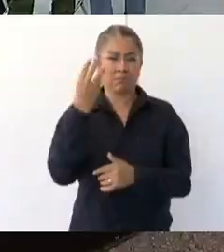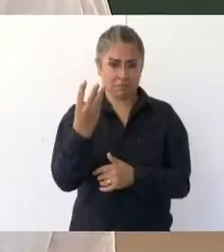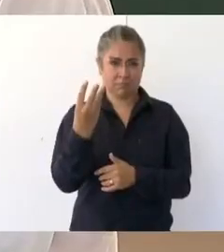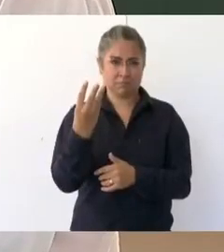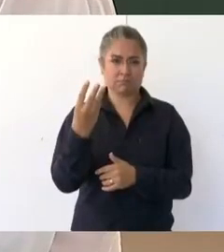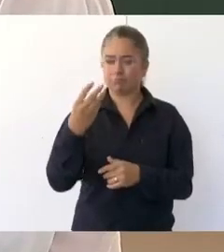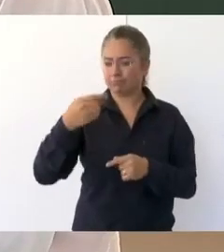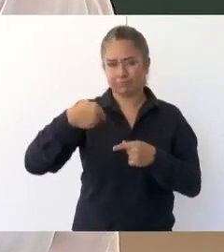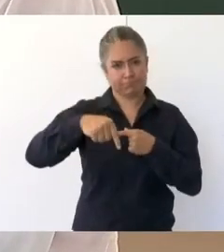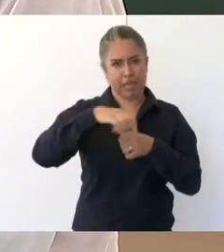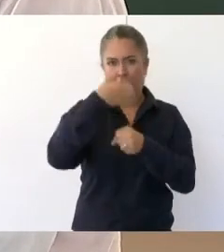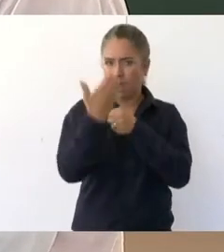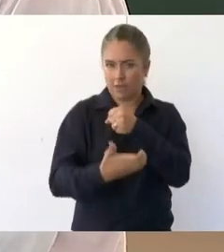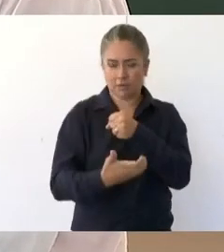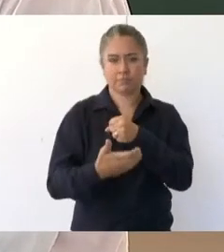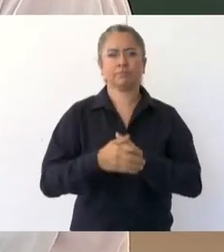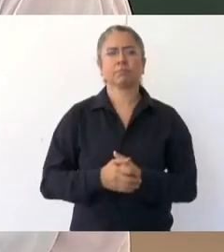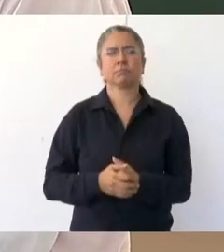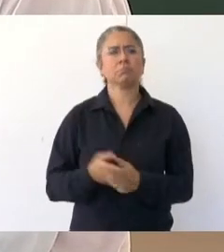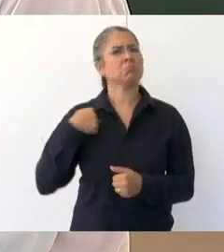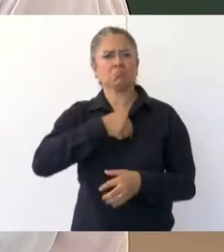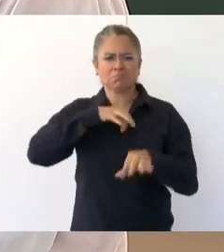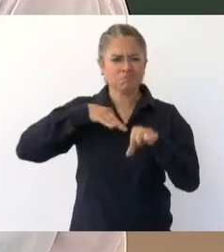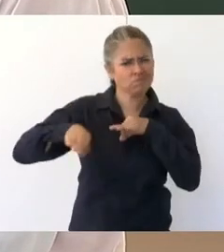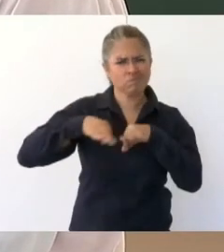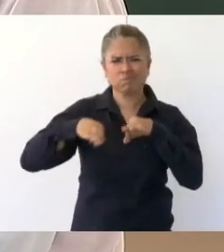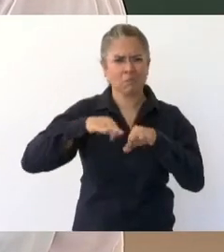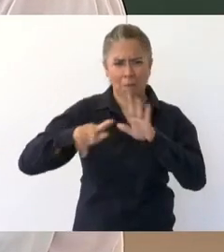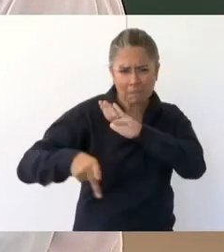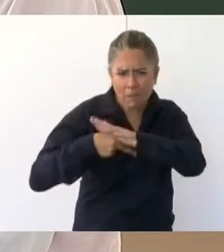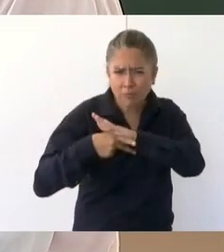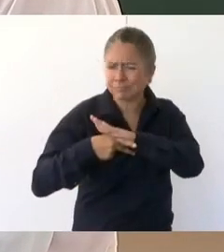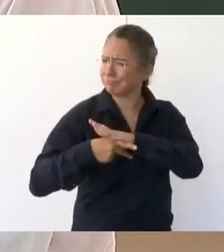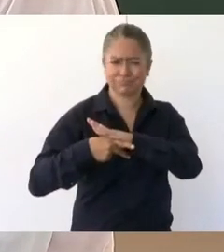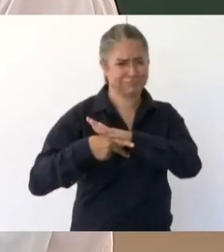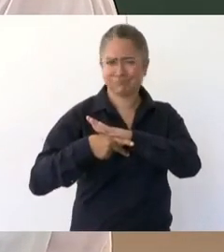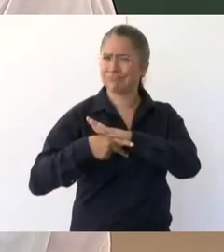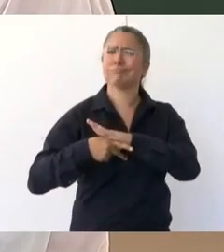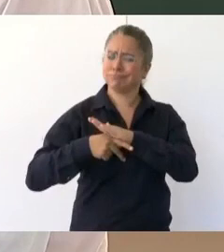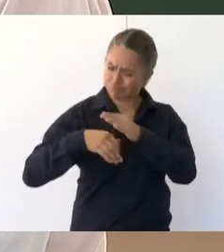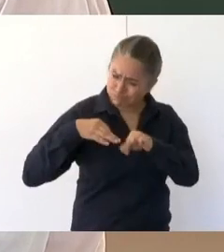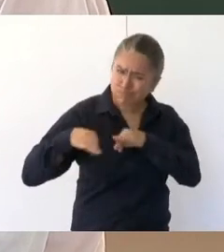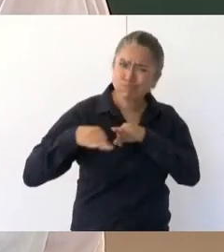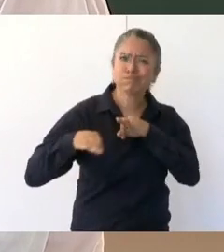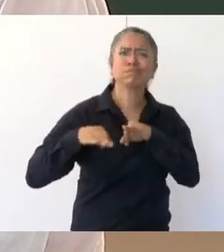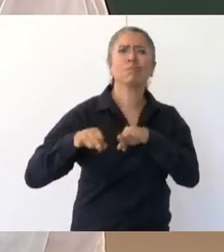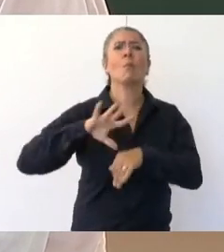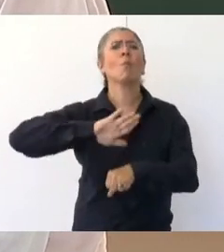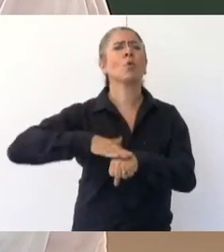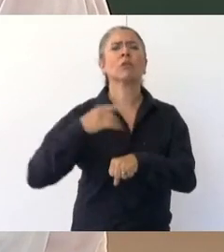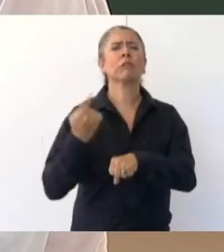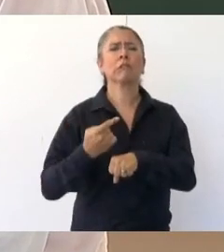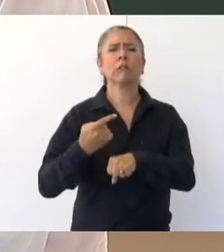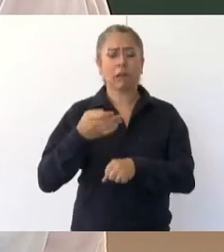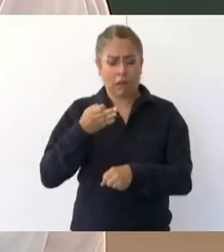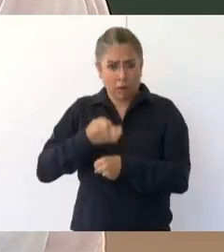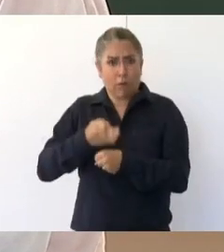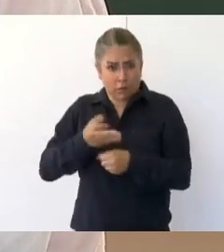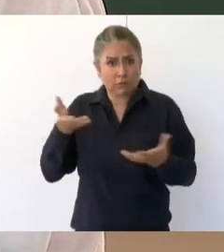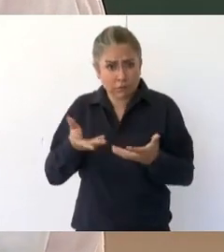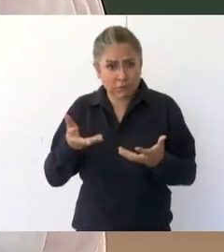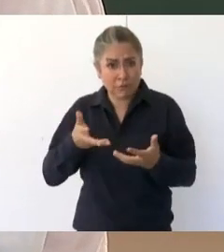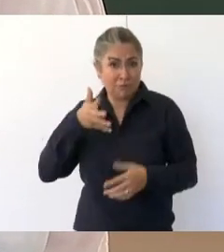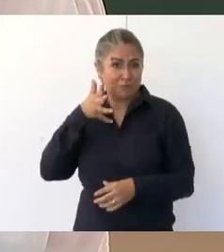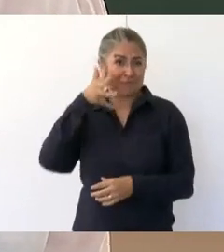proyecto. Trabajamos sin pausa en este gran proyecto porque lo que hagamos hoy será en beneficio de nuestro campo de